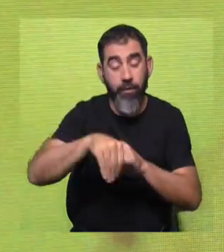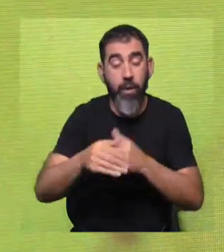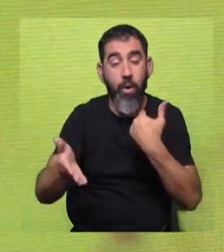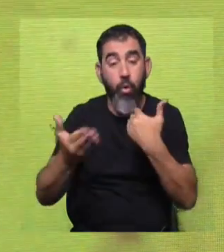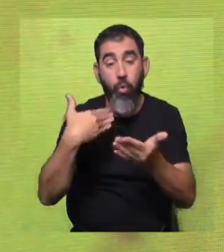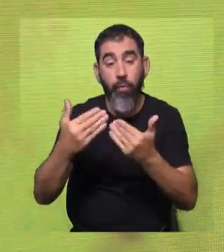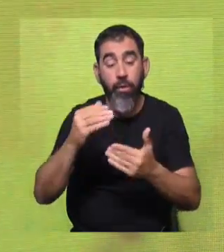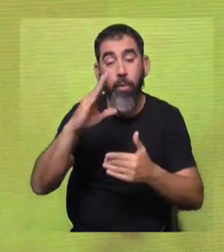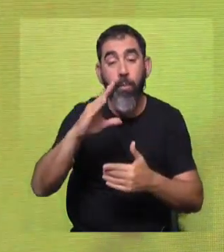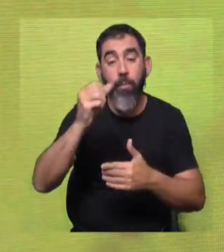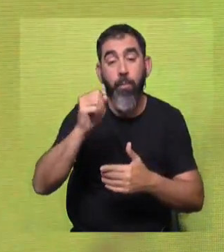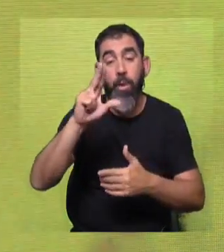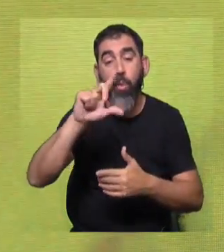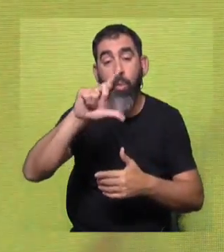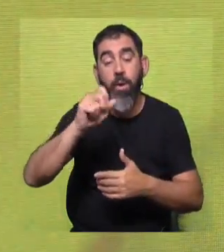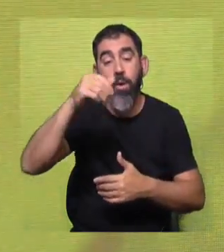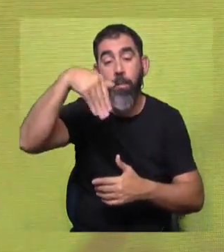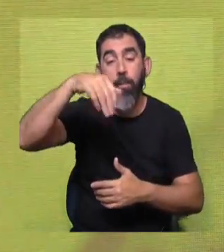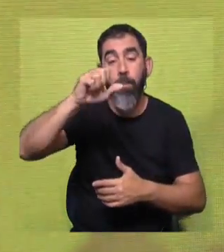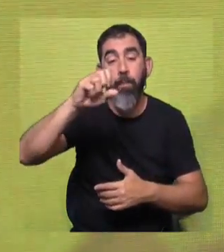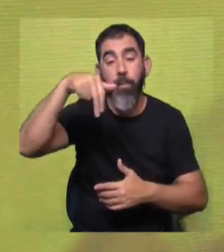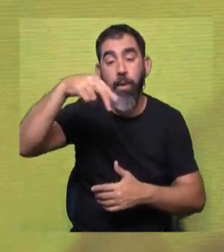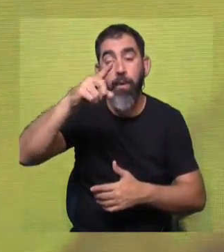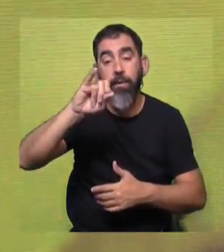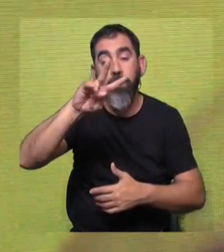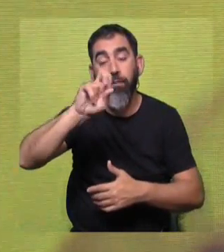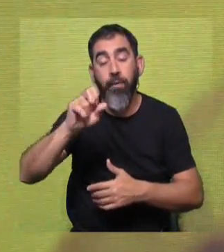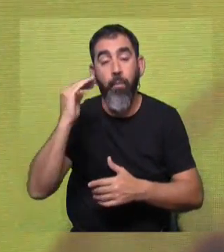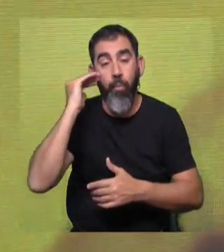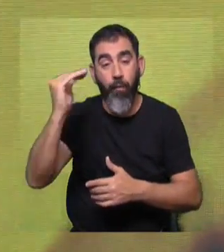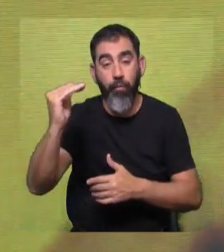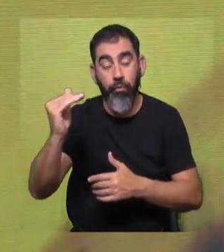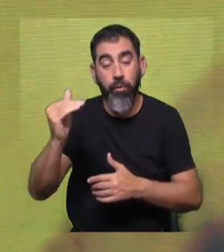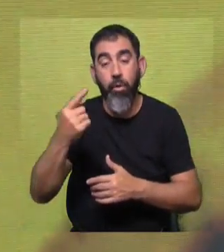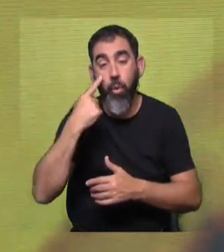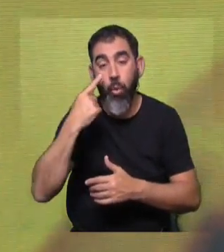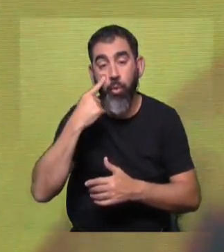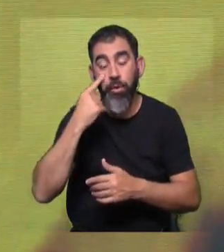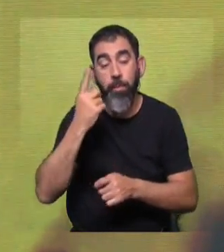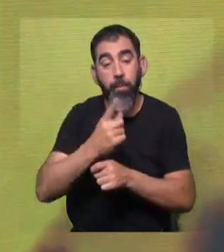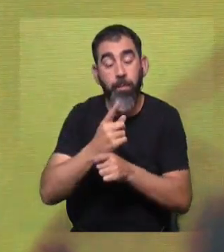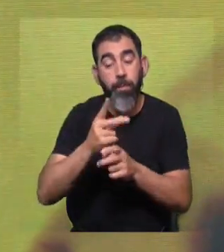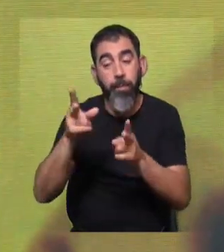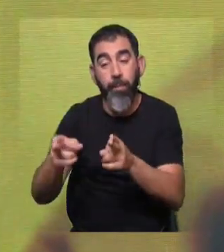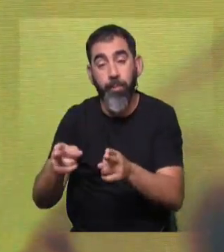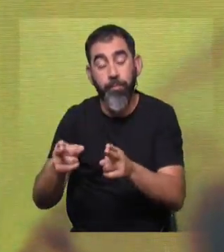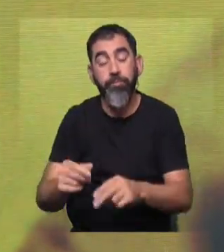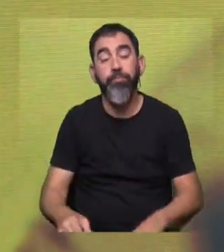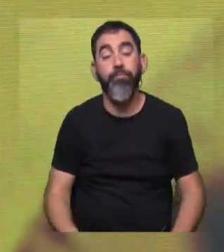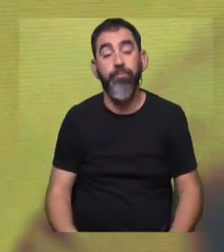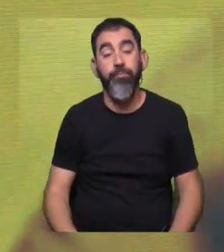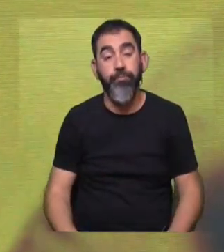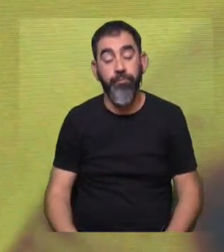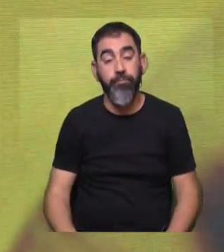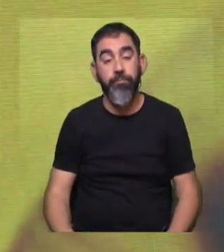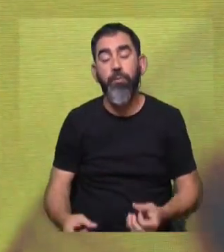conversó con Paula Mendive, que es profesora adjunta del área de investigación, y vamos a conocer en una primera mirada, en esta primera parte del